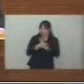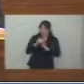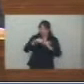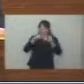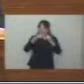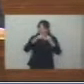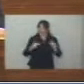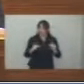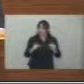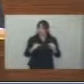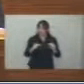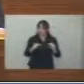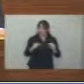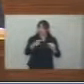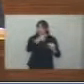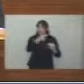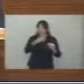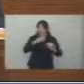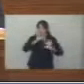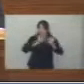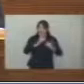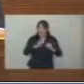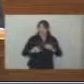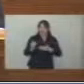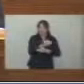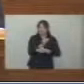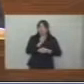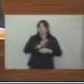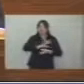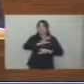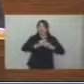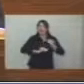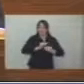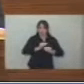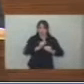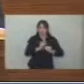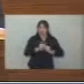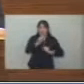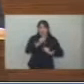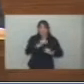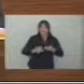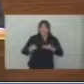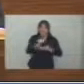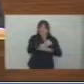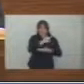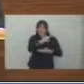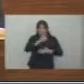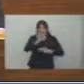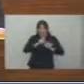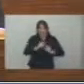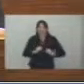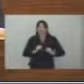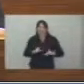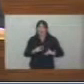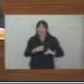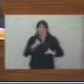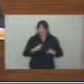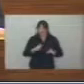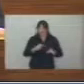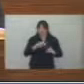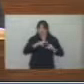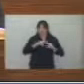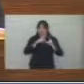el 100% de sus ingresos. Gastó el 100% de los ingresos que entraron en las arcas del Principado de Asturias.